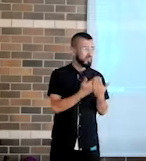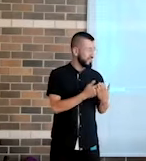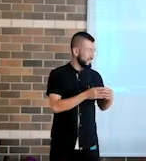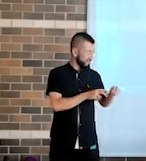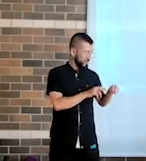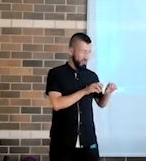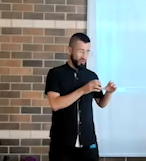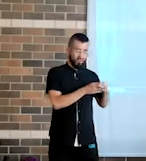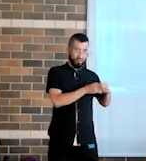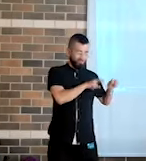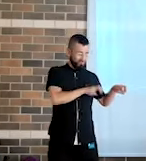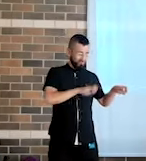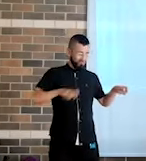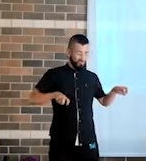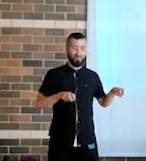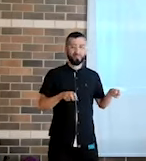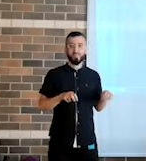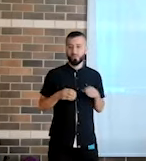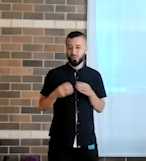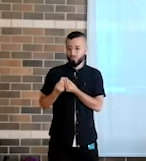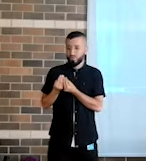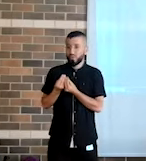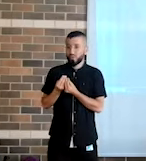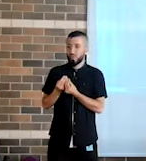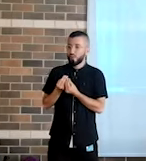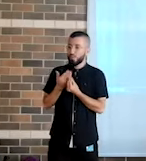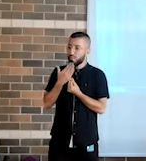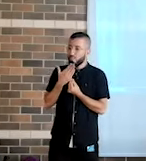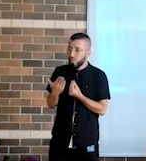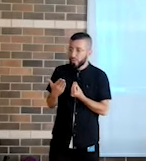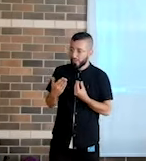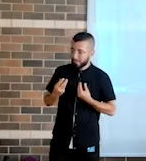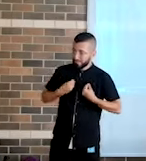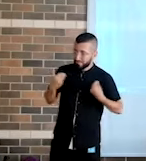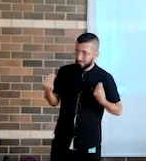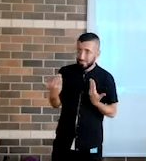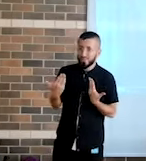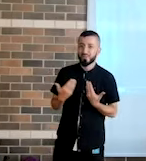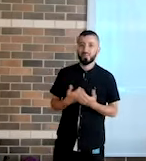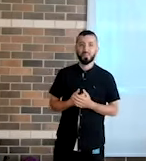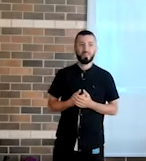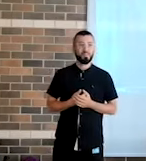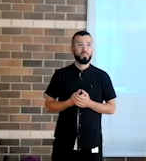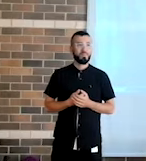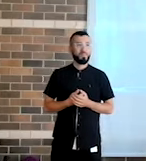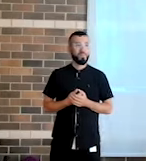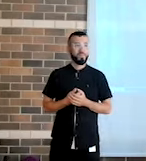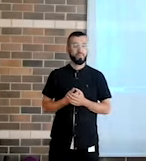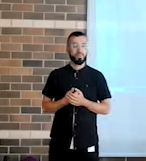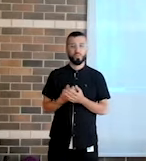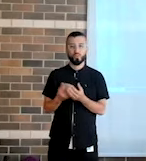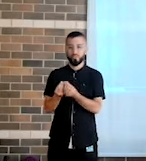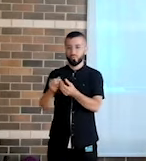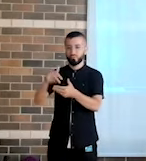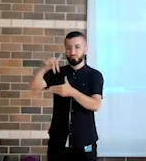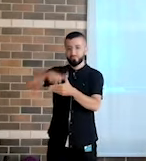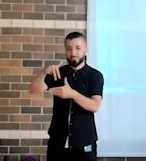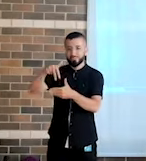al equipo también de Buenos Vivires, a Bienestar, a